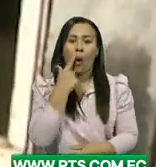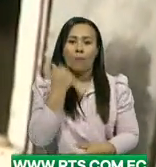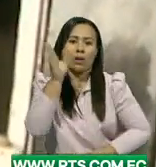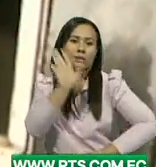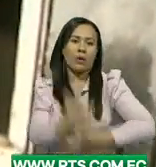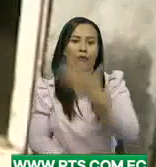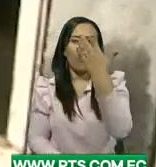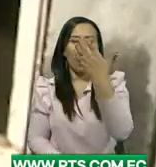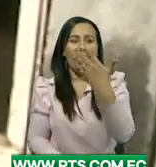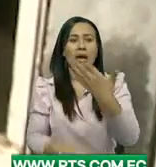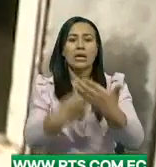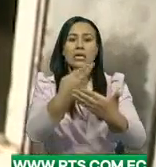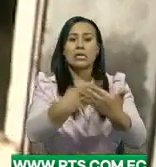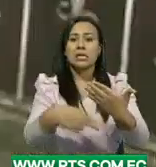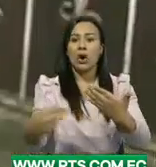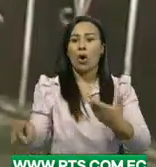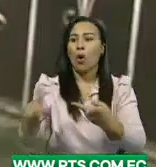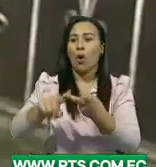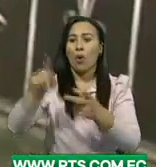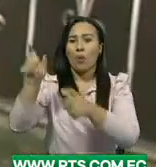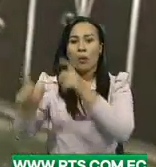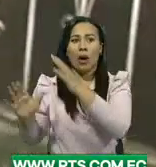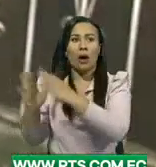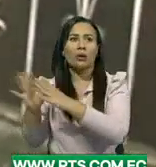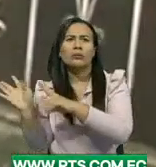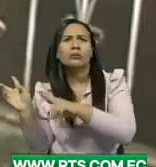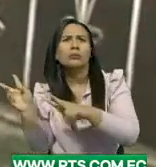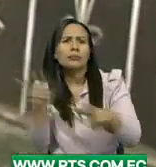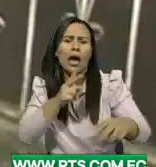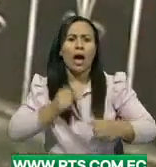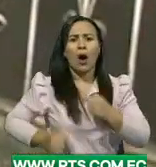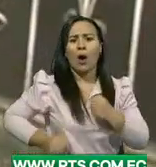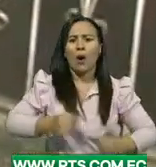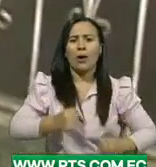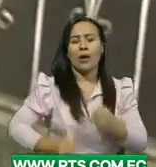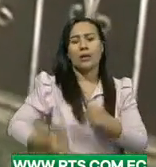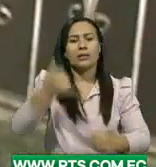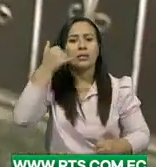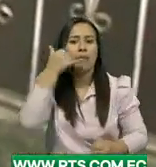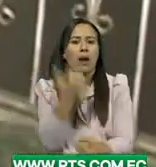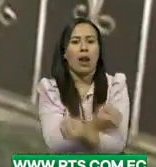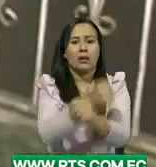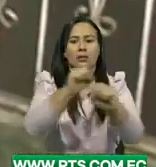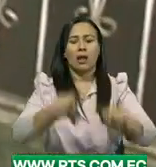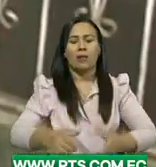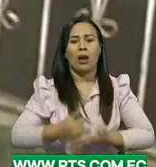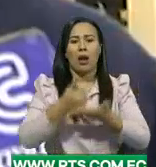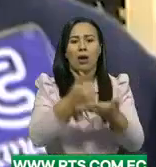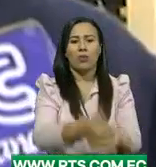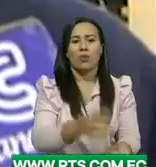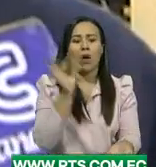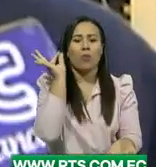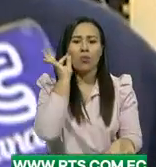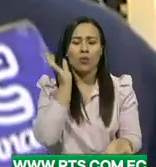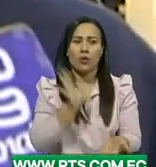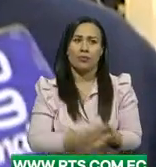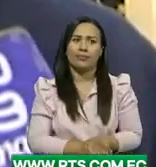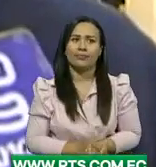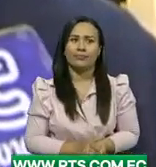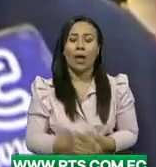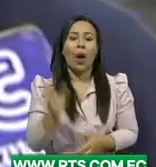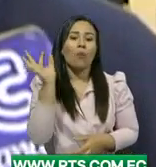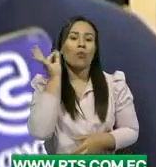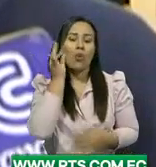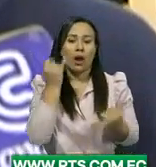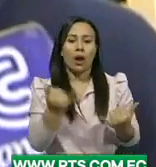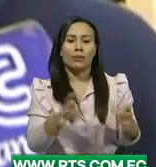el sitio, mientras que los moradores apenas atinaron a correr para tratar de rescatar a la mujer herida. Esta ciudadana ha